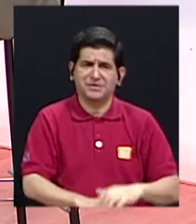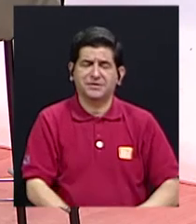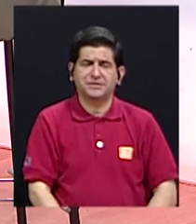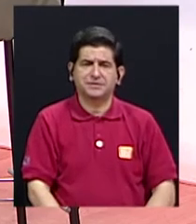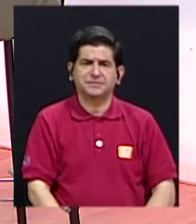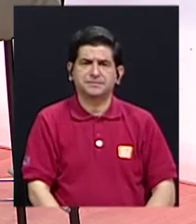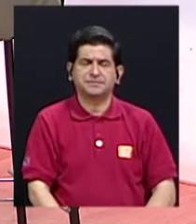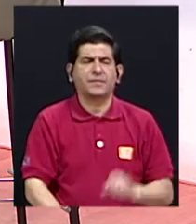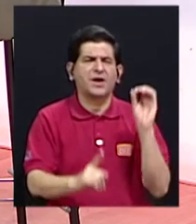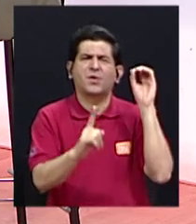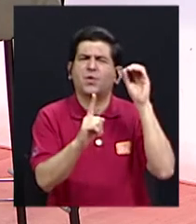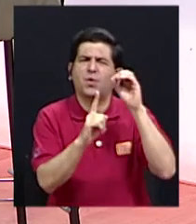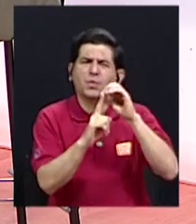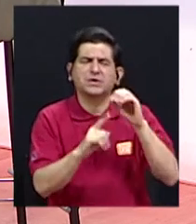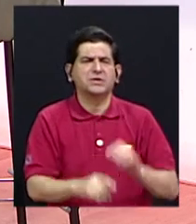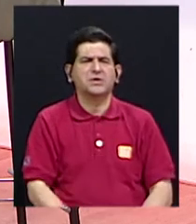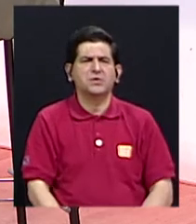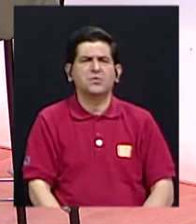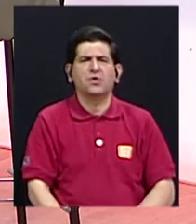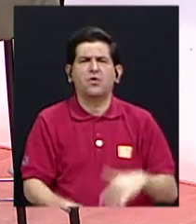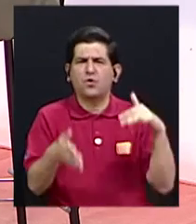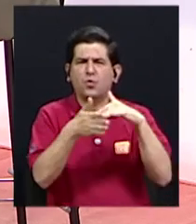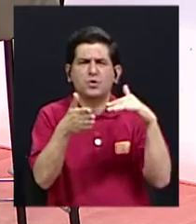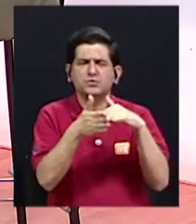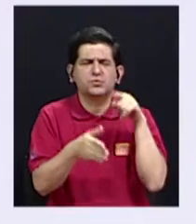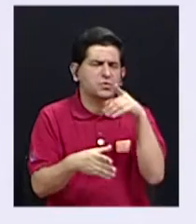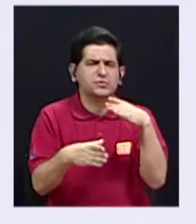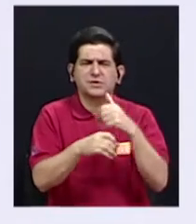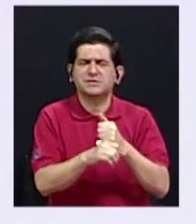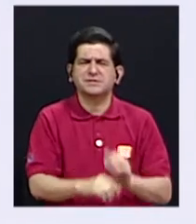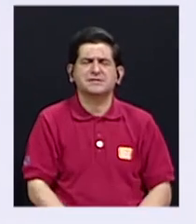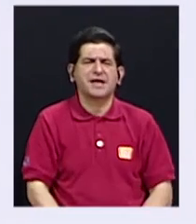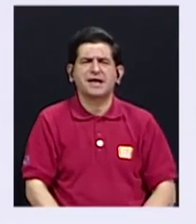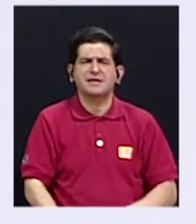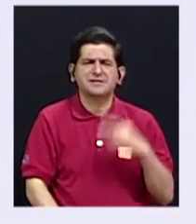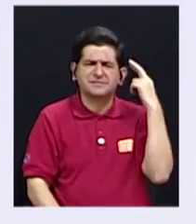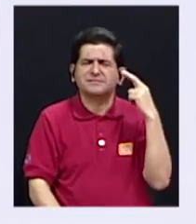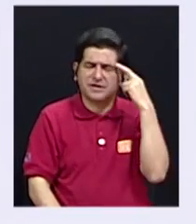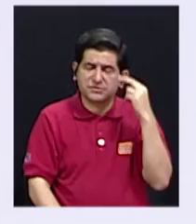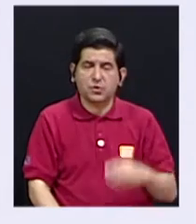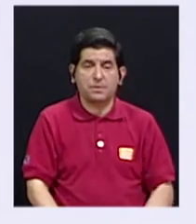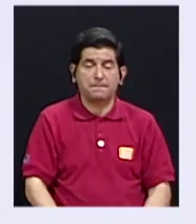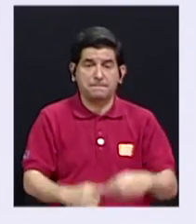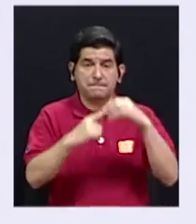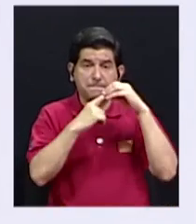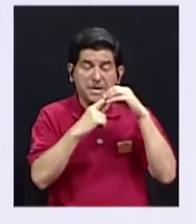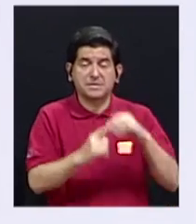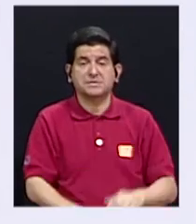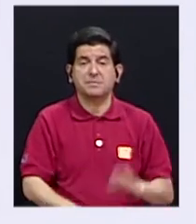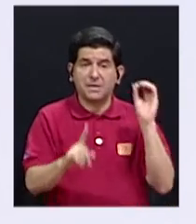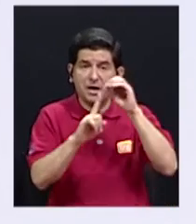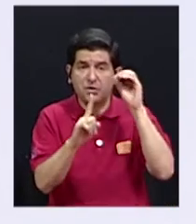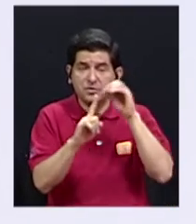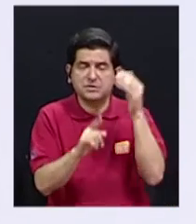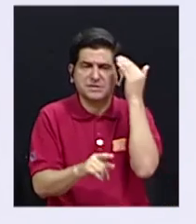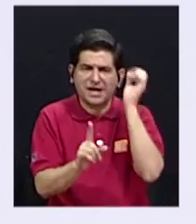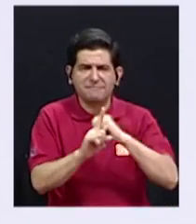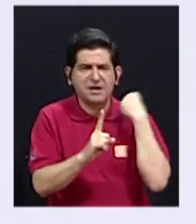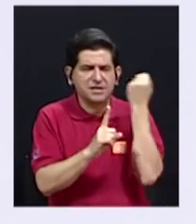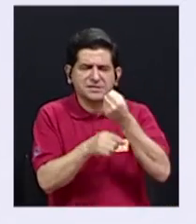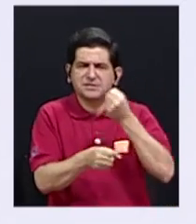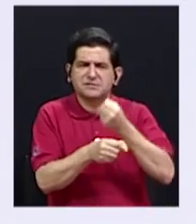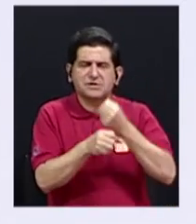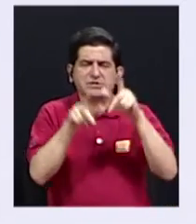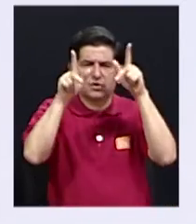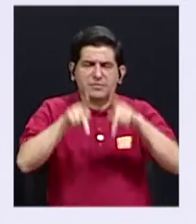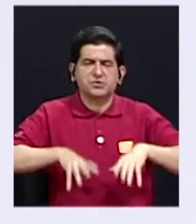cuál es el objetivo y la utilidad del estudio que ustedes hicieron si el objetivo principal es conocer la situación laboral de